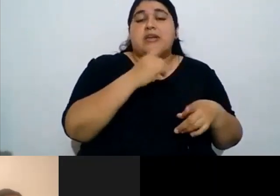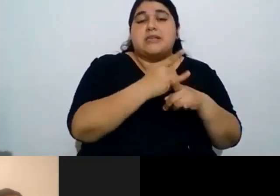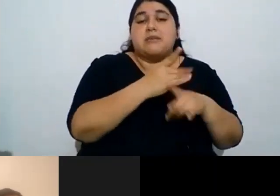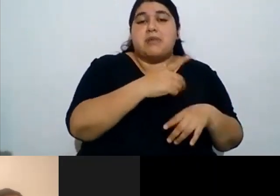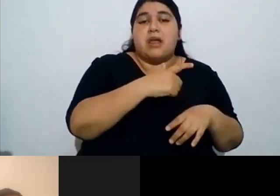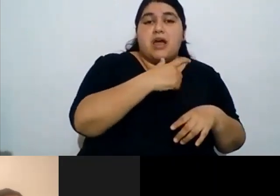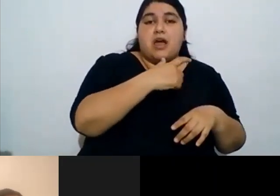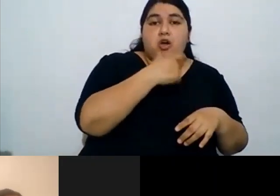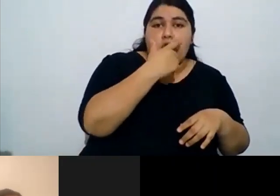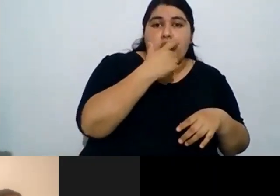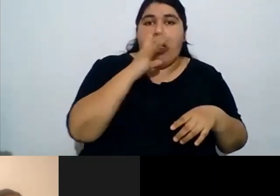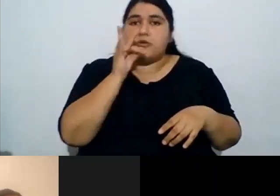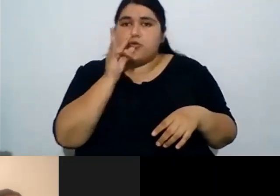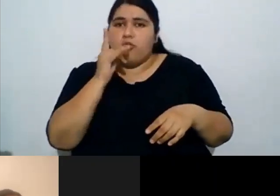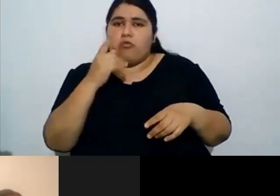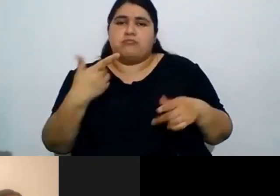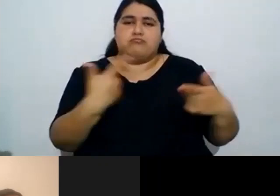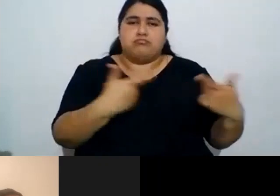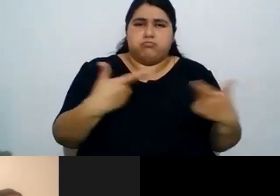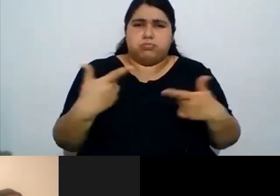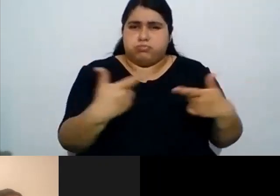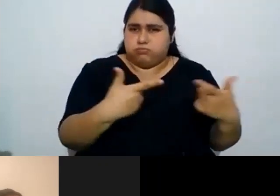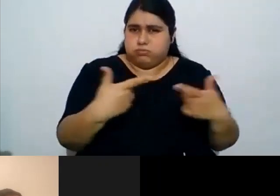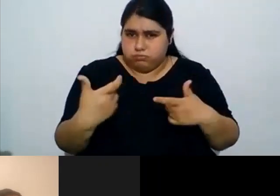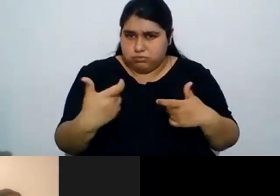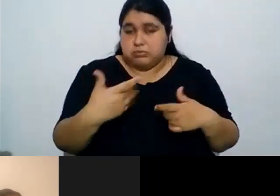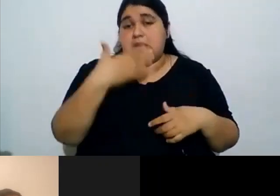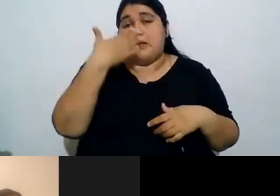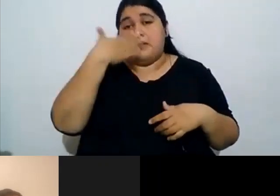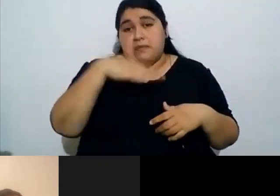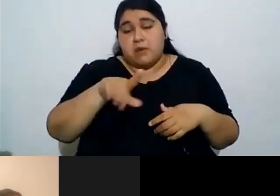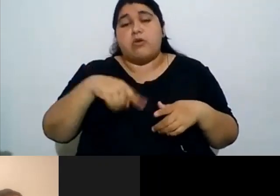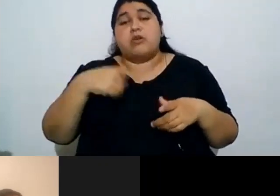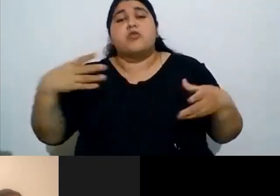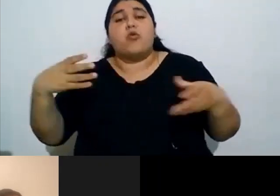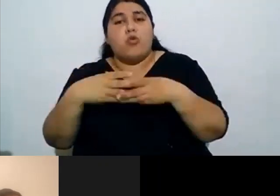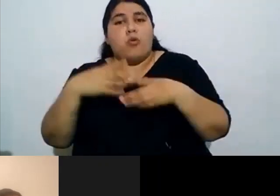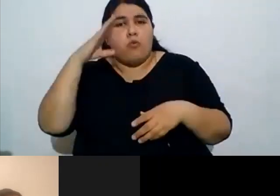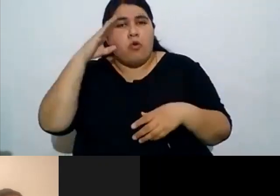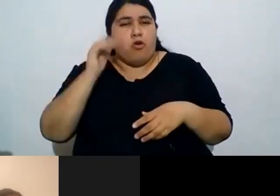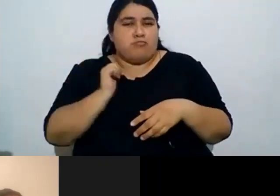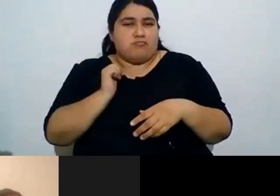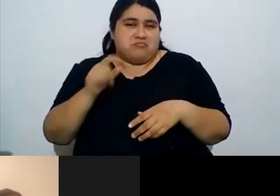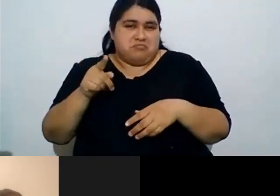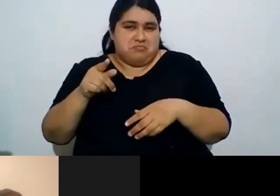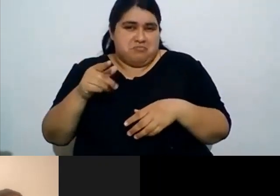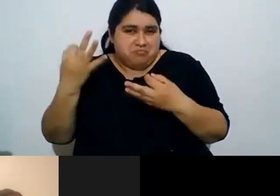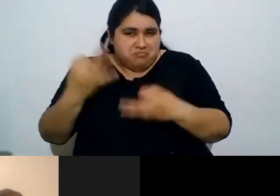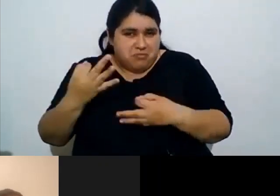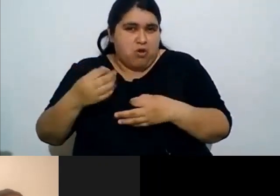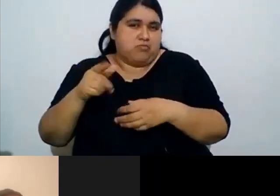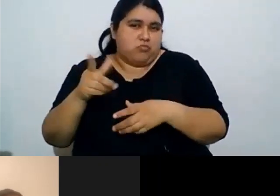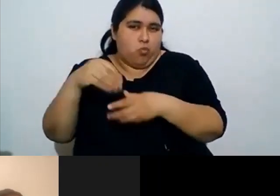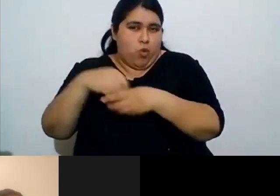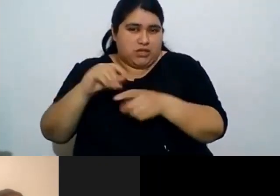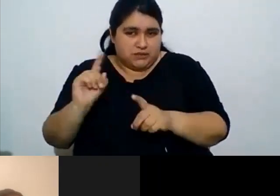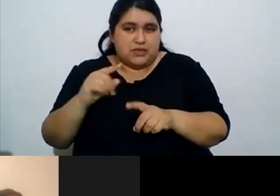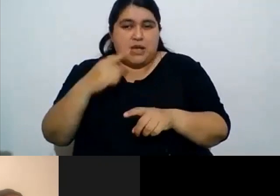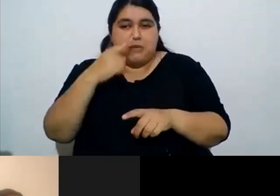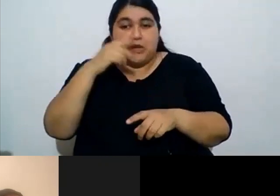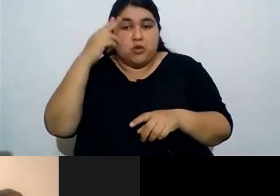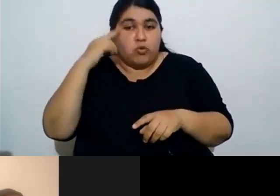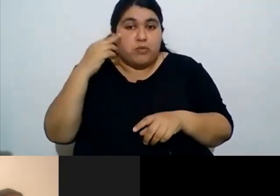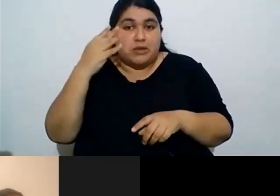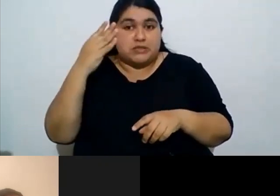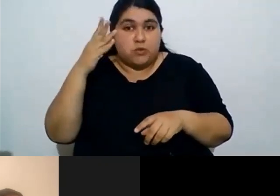a asesinarse. Luego aparecen las guerrillas en 1958, en donde aparece una